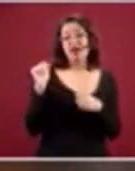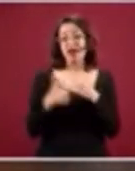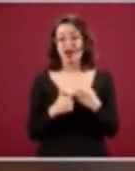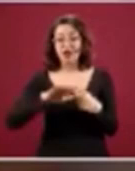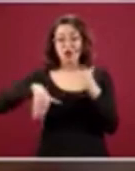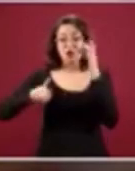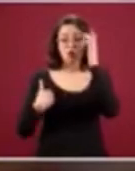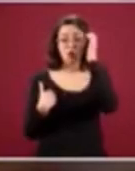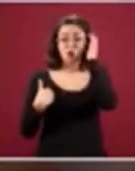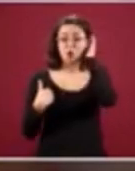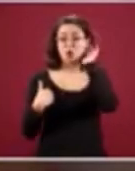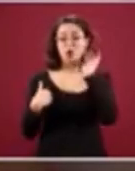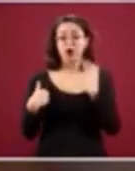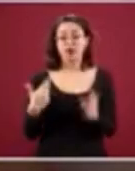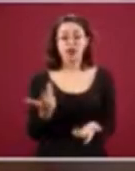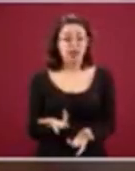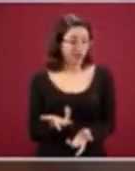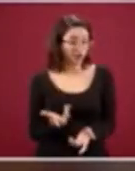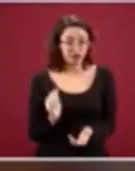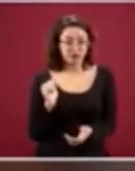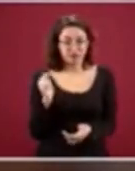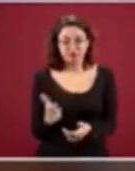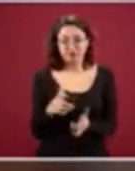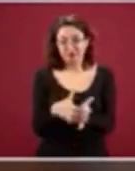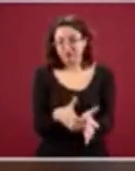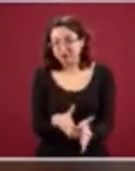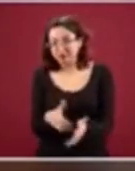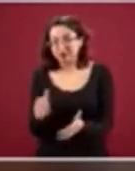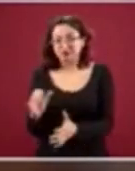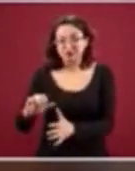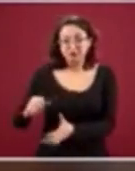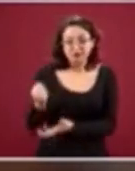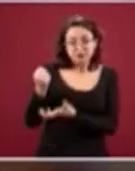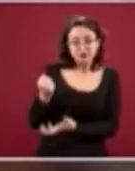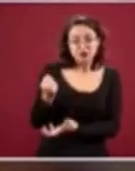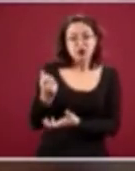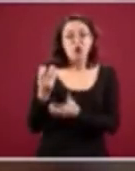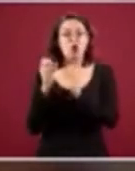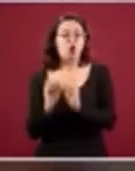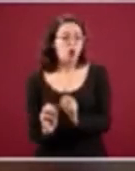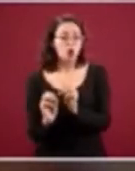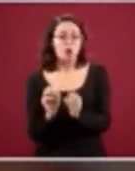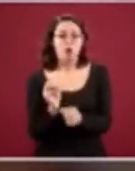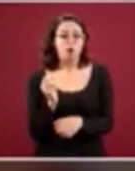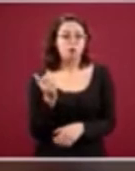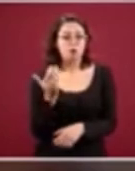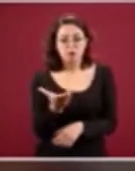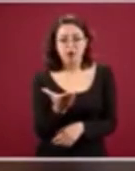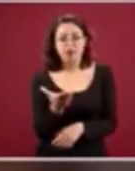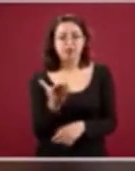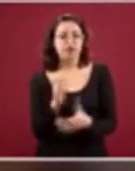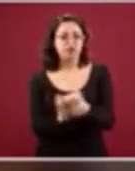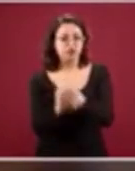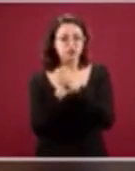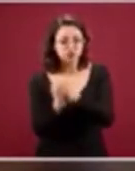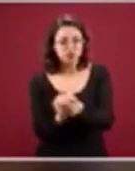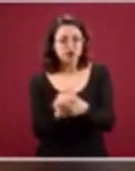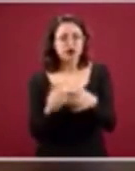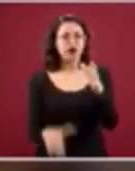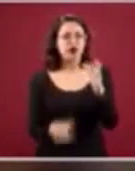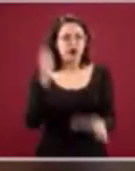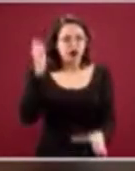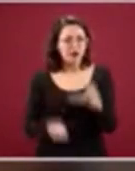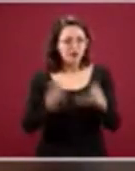guardado, un guardadito, o se va a sacar directamente pues de subastas, o de dónde es que se va